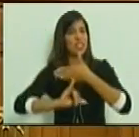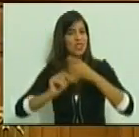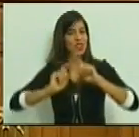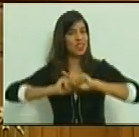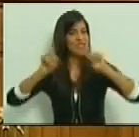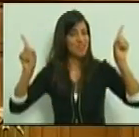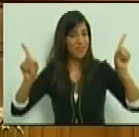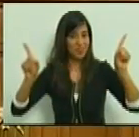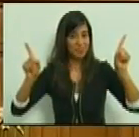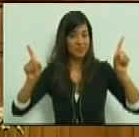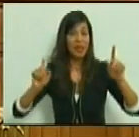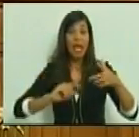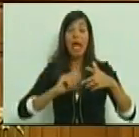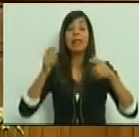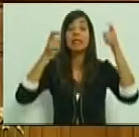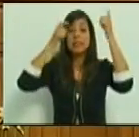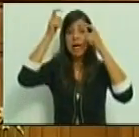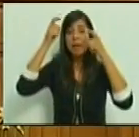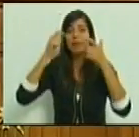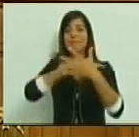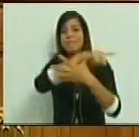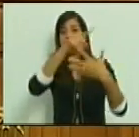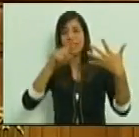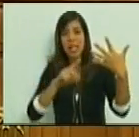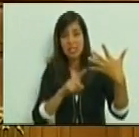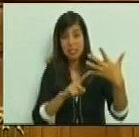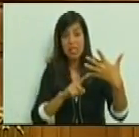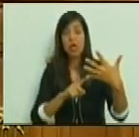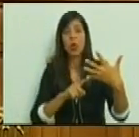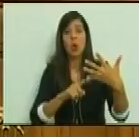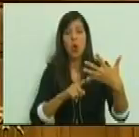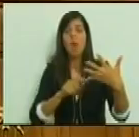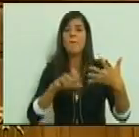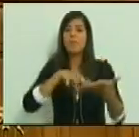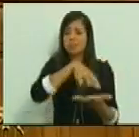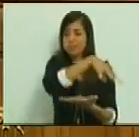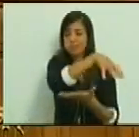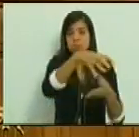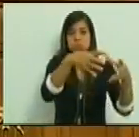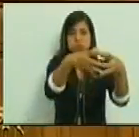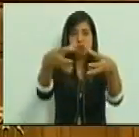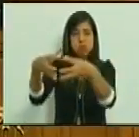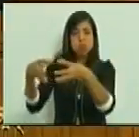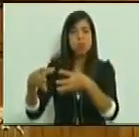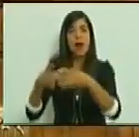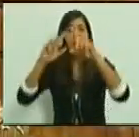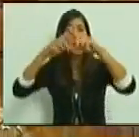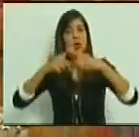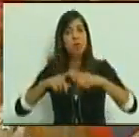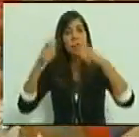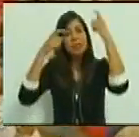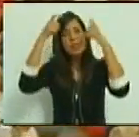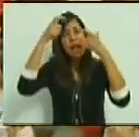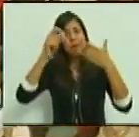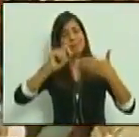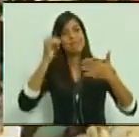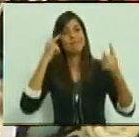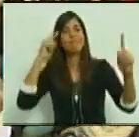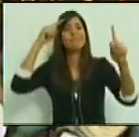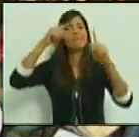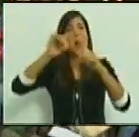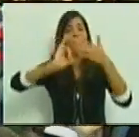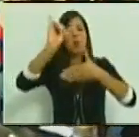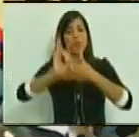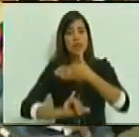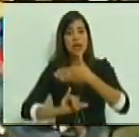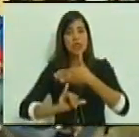5 grandes sectores de la economía. Y en esos 5 grandes sectores de la economía, Chávez reflejaba allí donde el